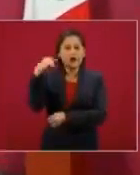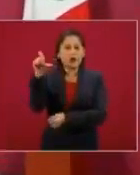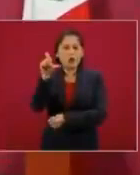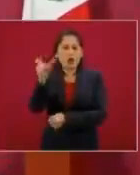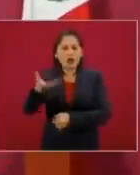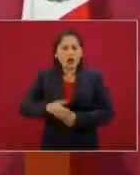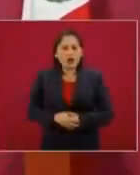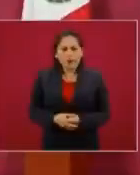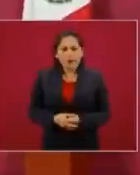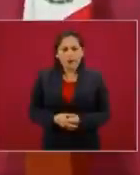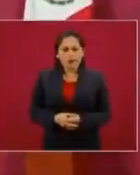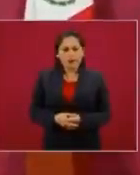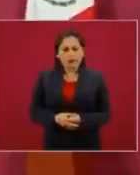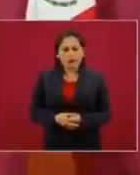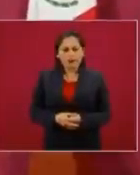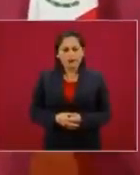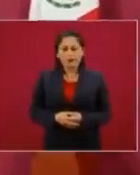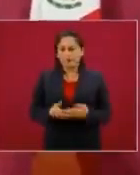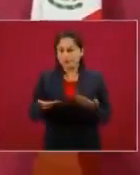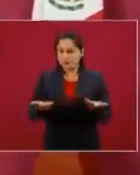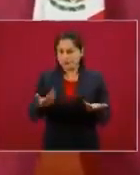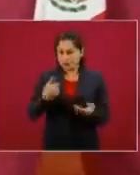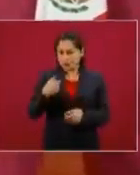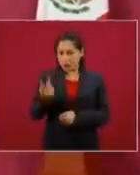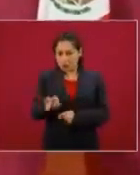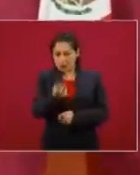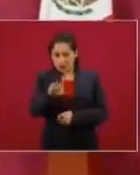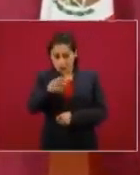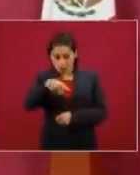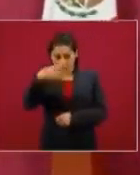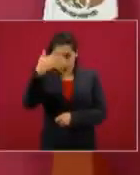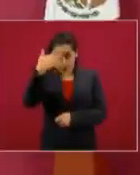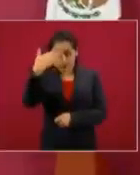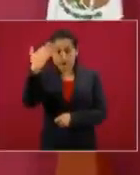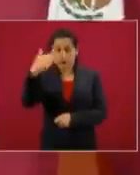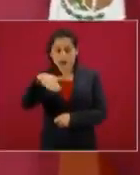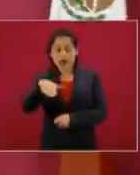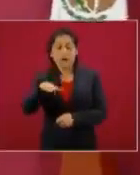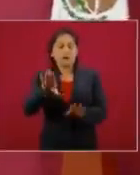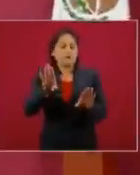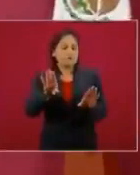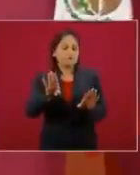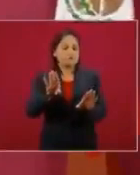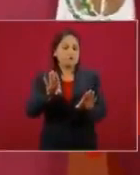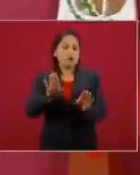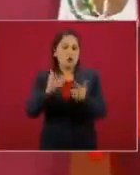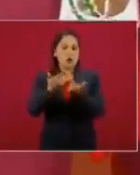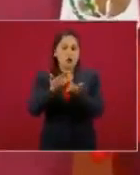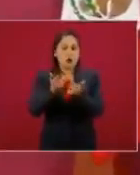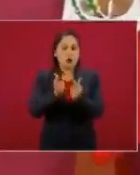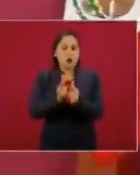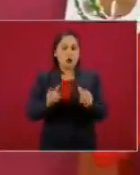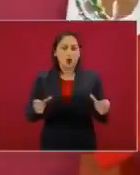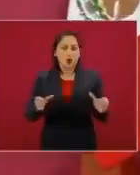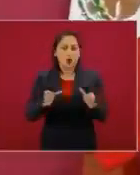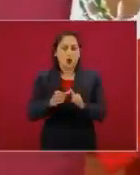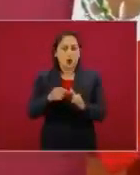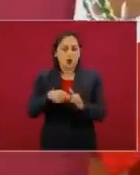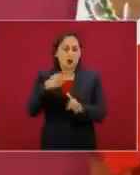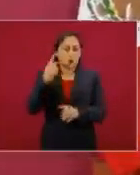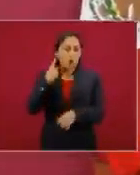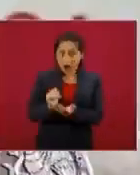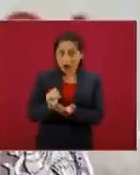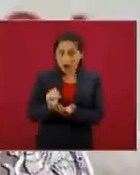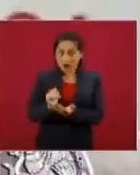es el llamado eh banco del bienestar que para su operación recurrió a la contratación de cientos de